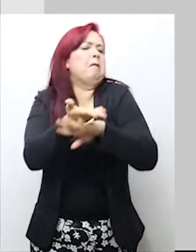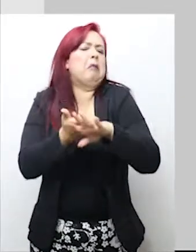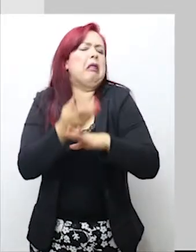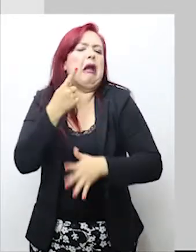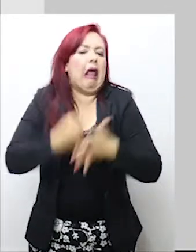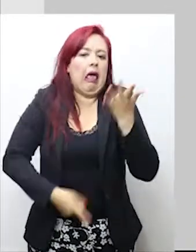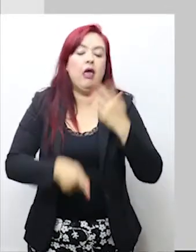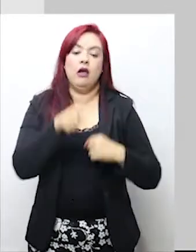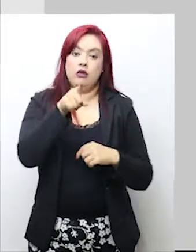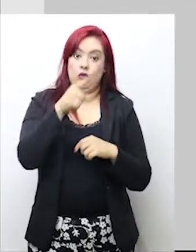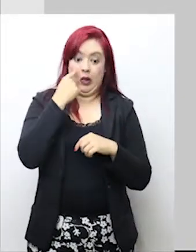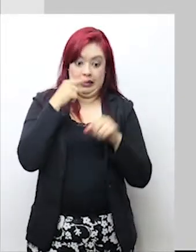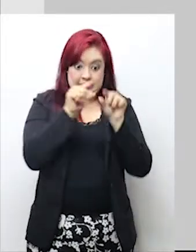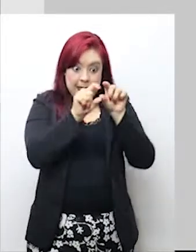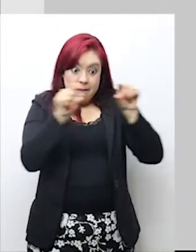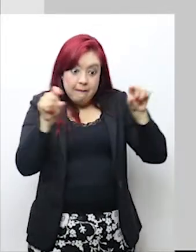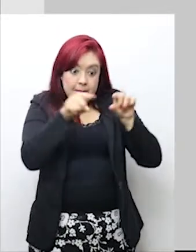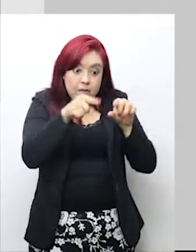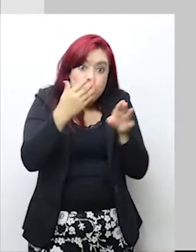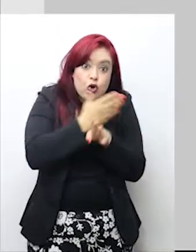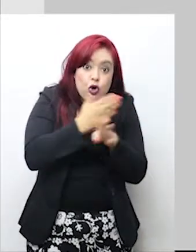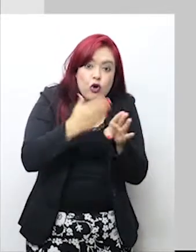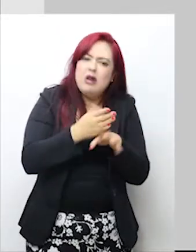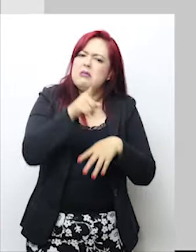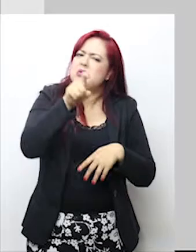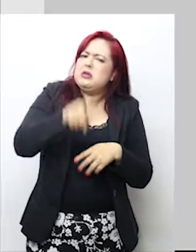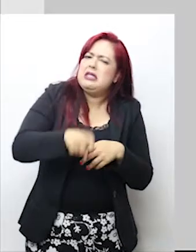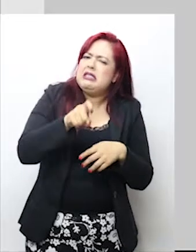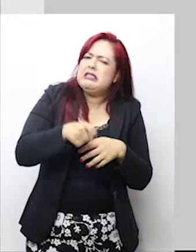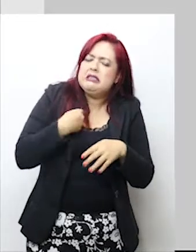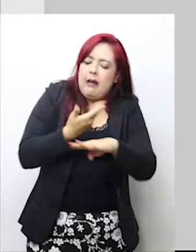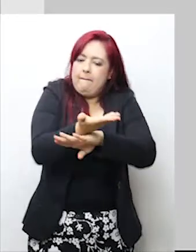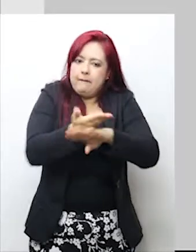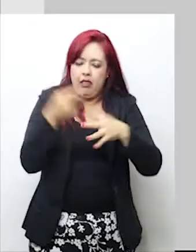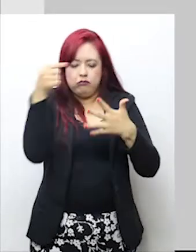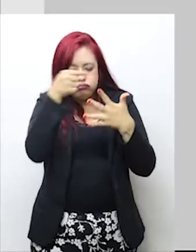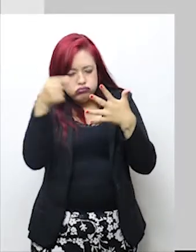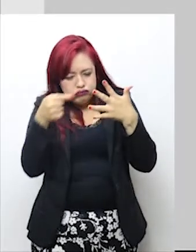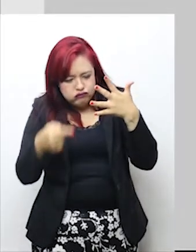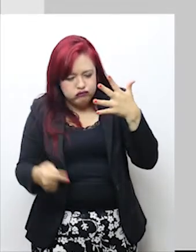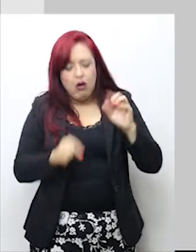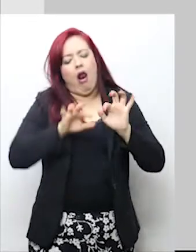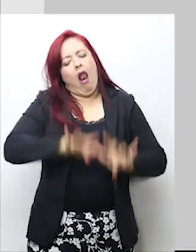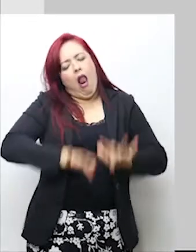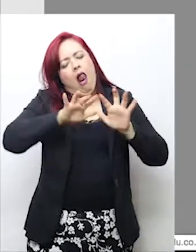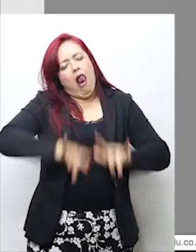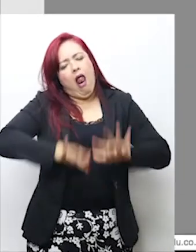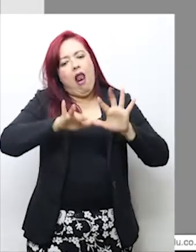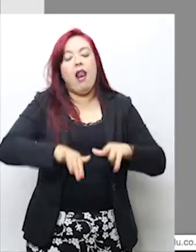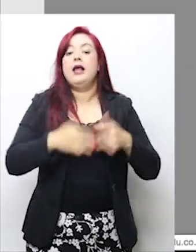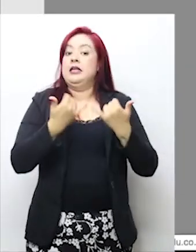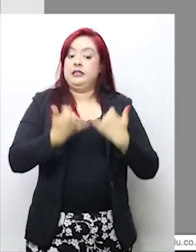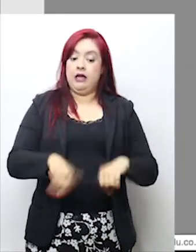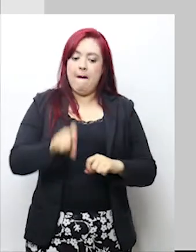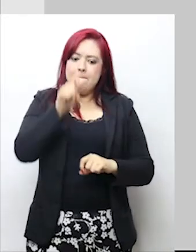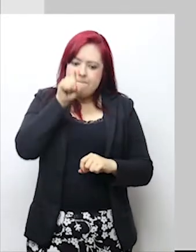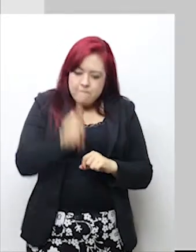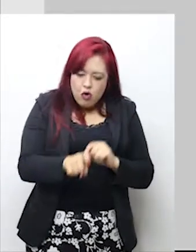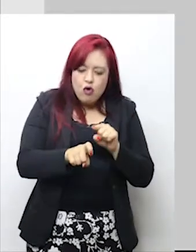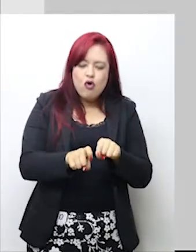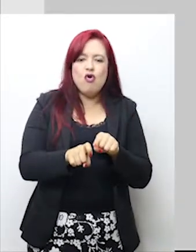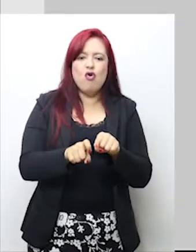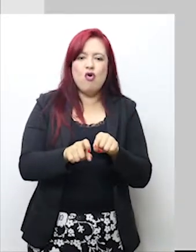problema hagas una descripción clara de tu requerimiento. Una vez completes el formulario, das clic en Crear ticket.